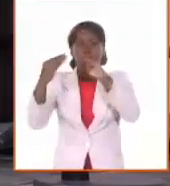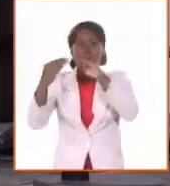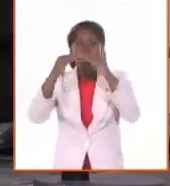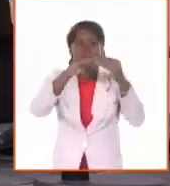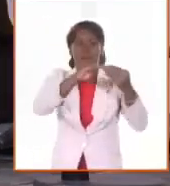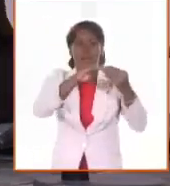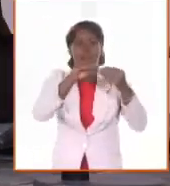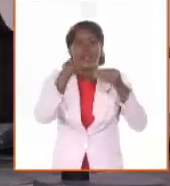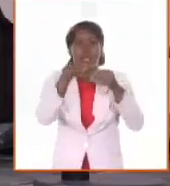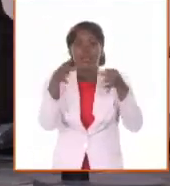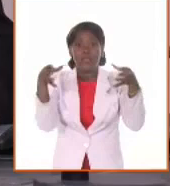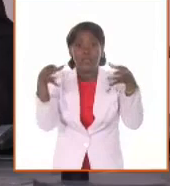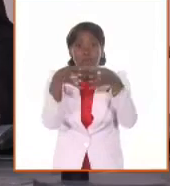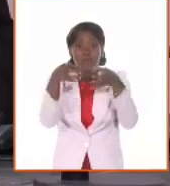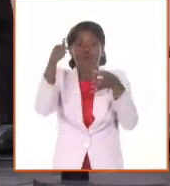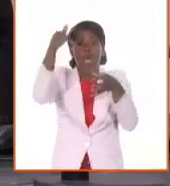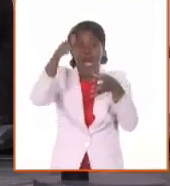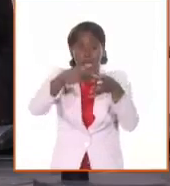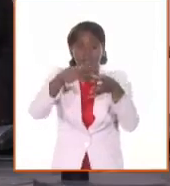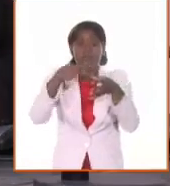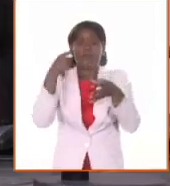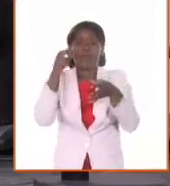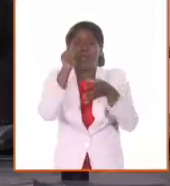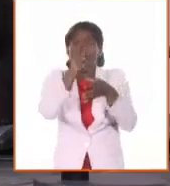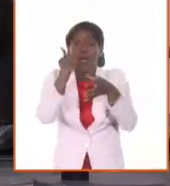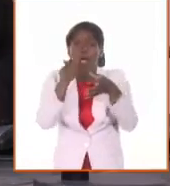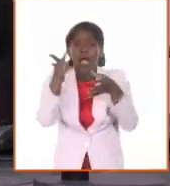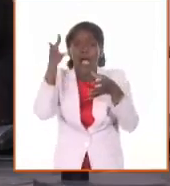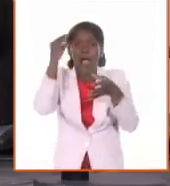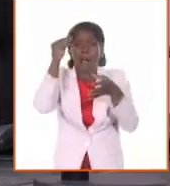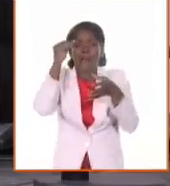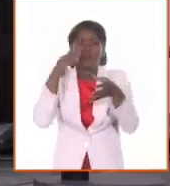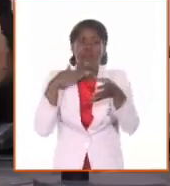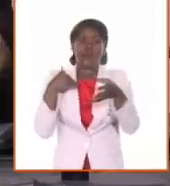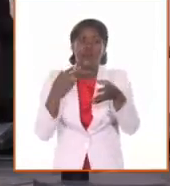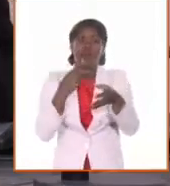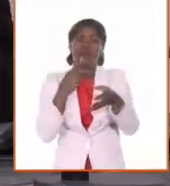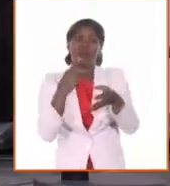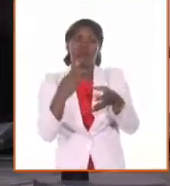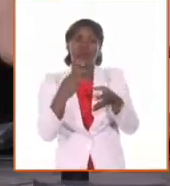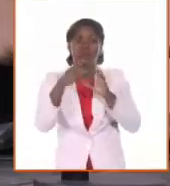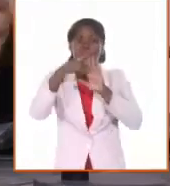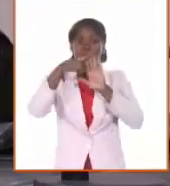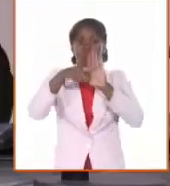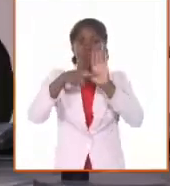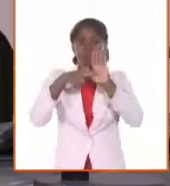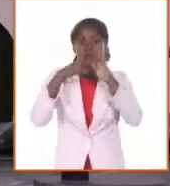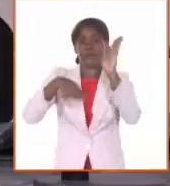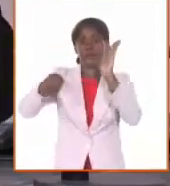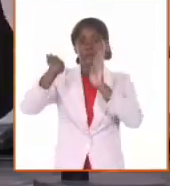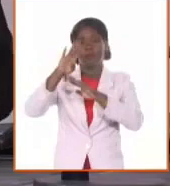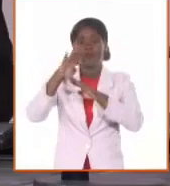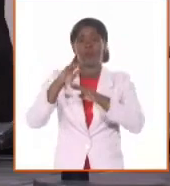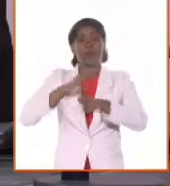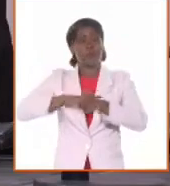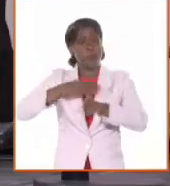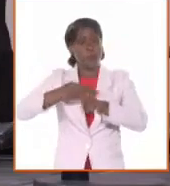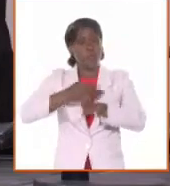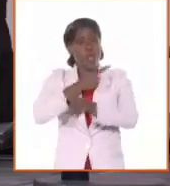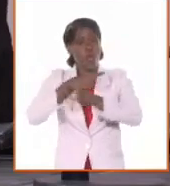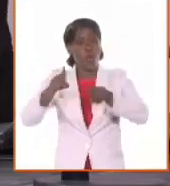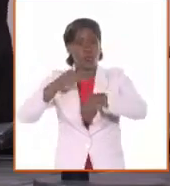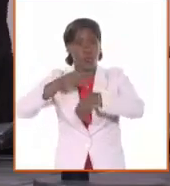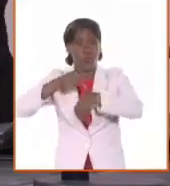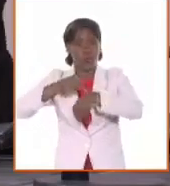las respuestas que las autoridades del Ministerio de Justicia han dado sobre estos asuntos un tema sobre el que tendremos que volver una y otra vez